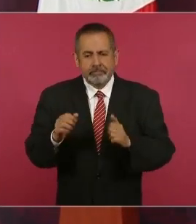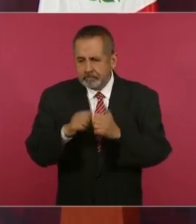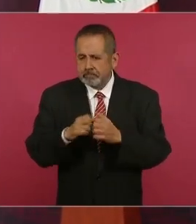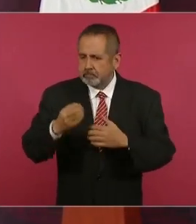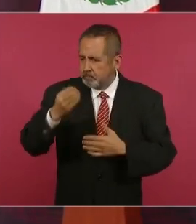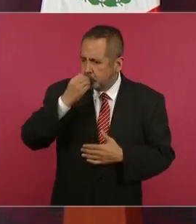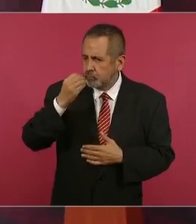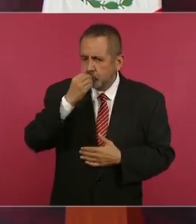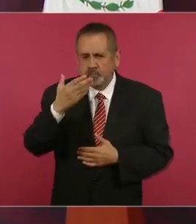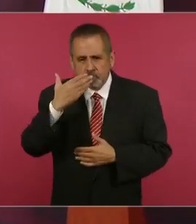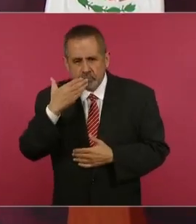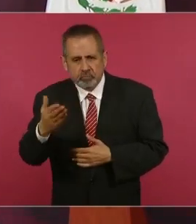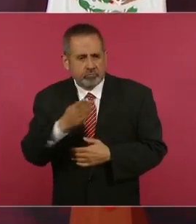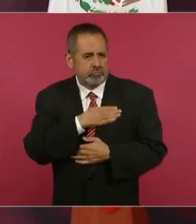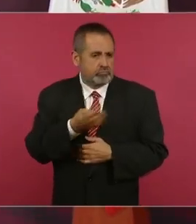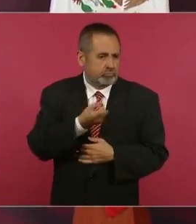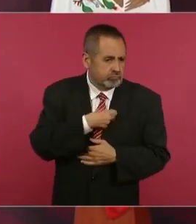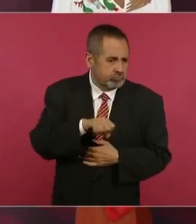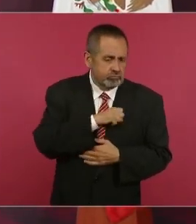la alimentación,